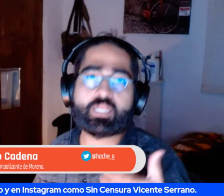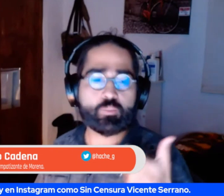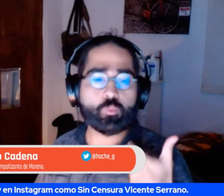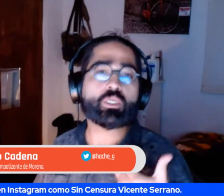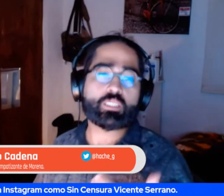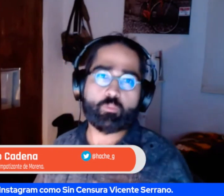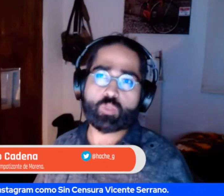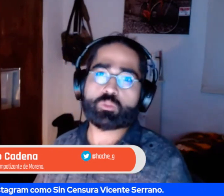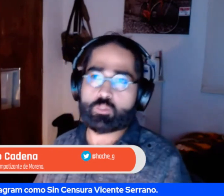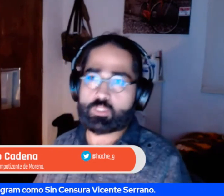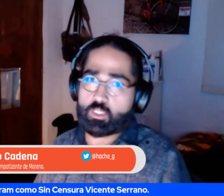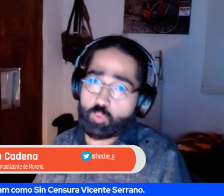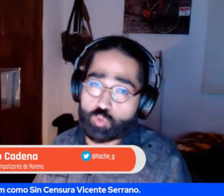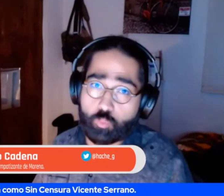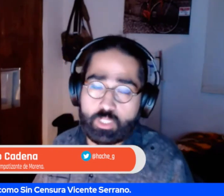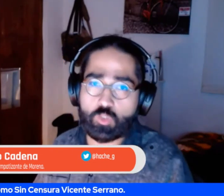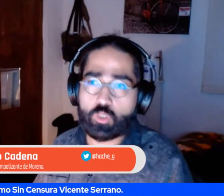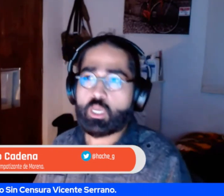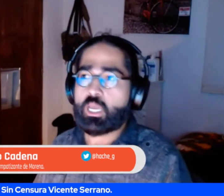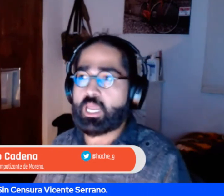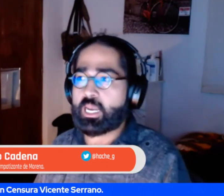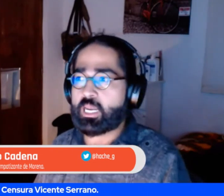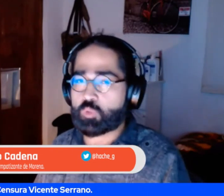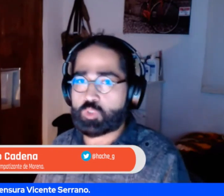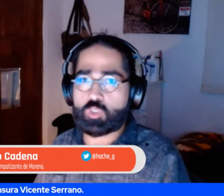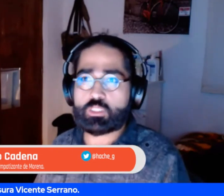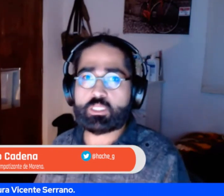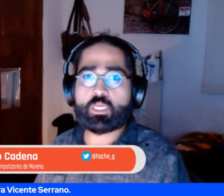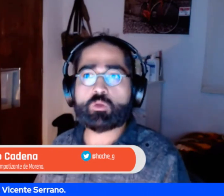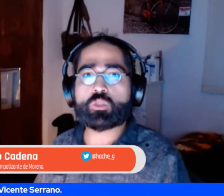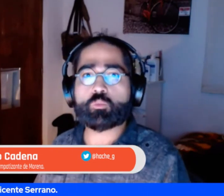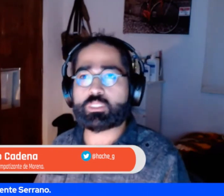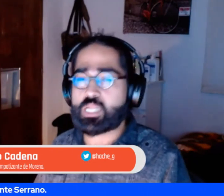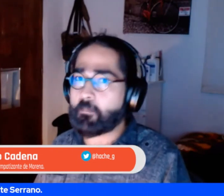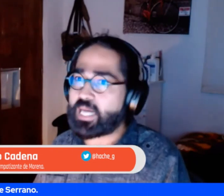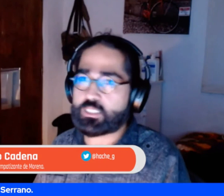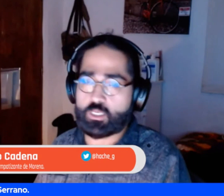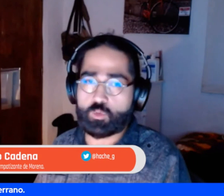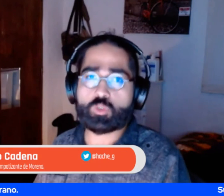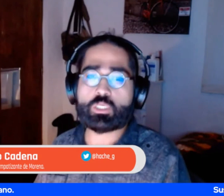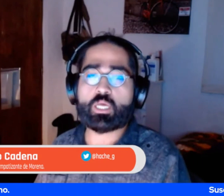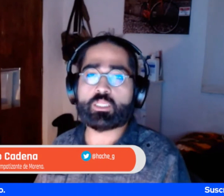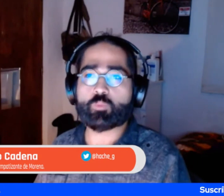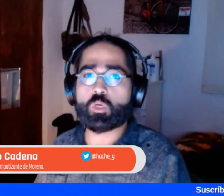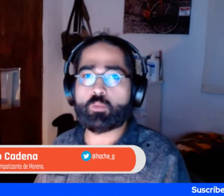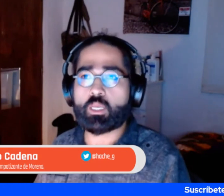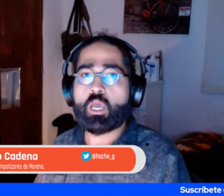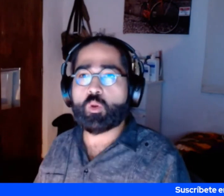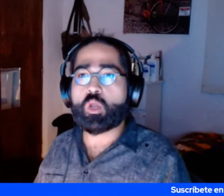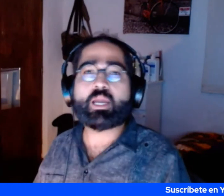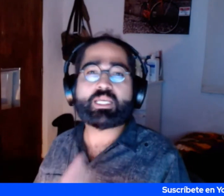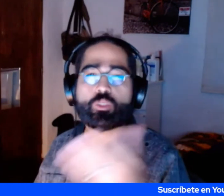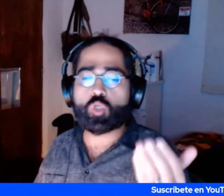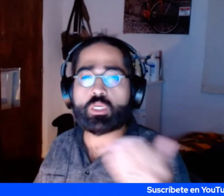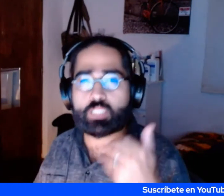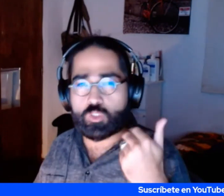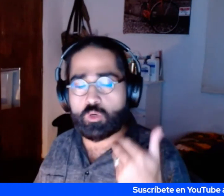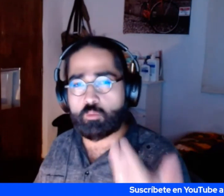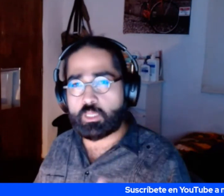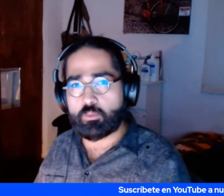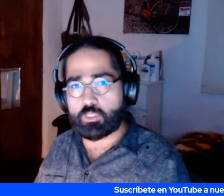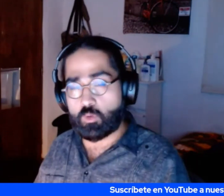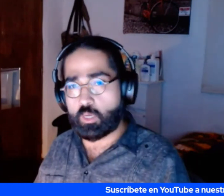que responder esa pregunta, Vicente, y por supuesto, la posición de Santiago Nieto pues es la más rigurosa disponible, pero hay varias opciones que